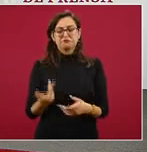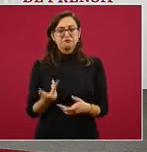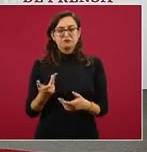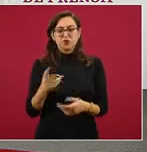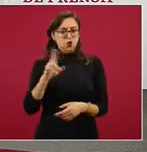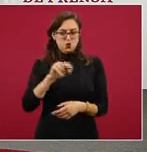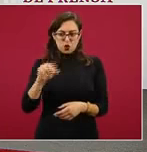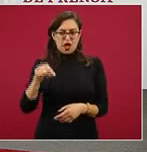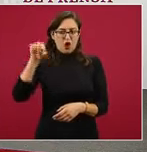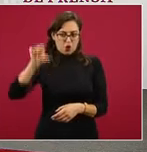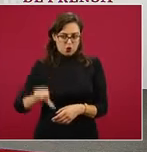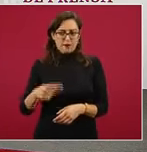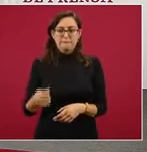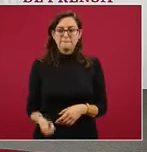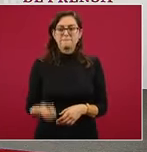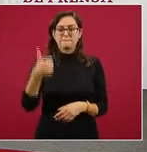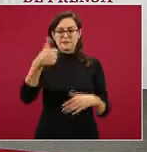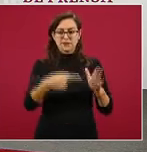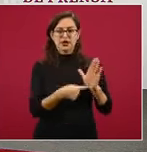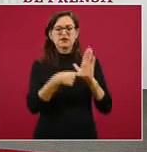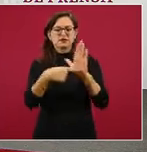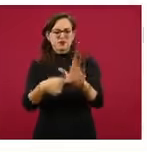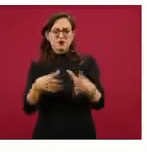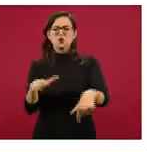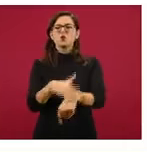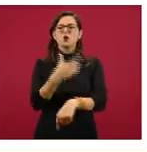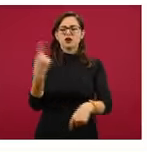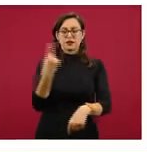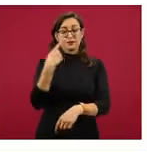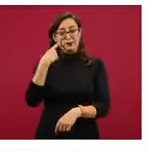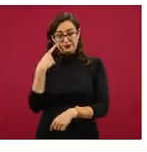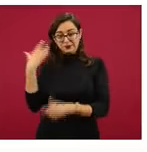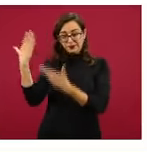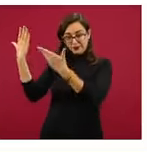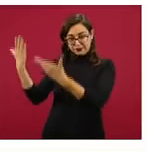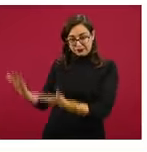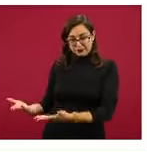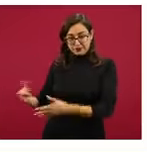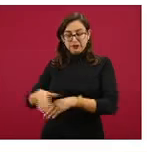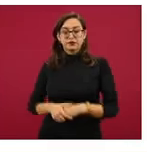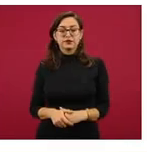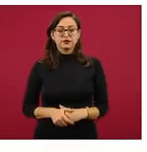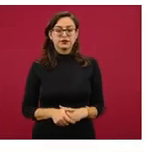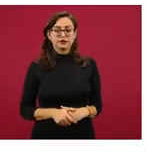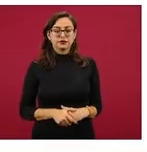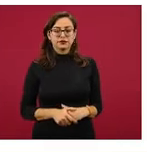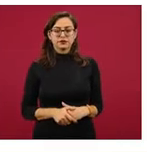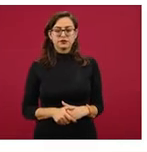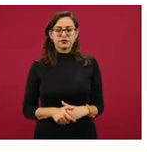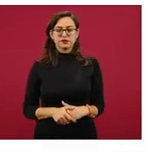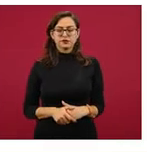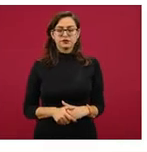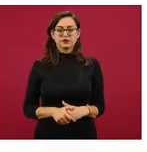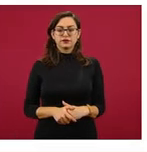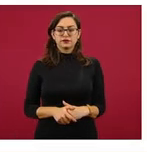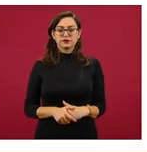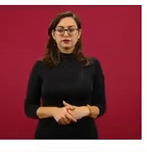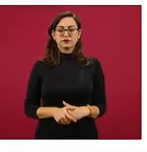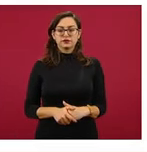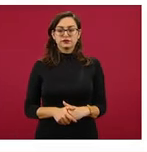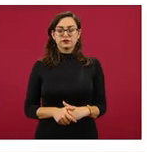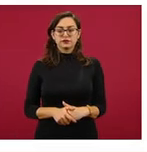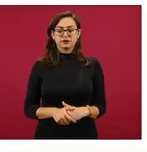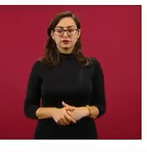nunca. ¿Por qué? Vamos a ver los números por aquí. Recuerden que esto es la semana epidemiológica